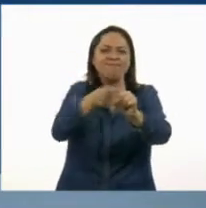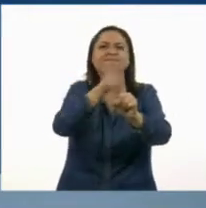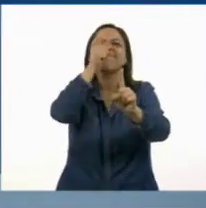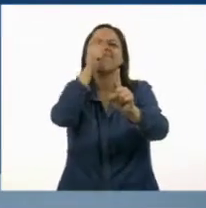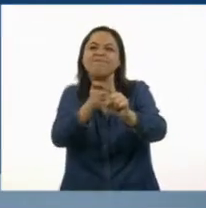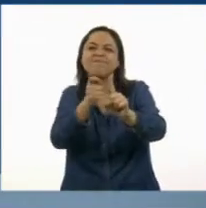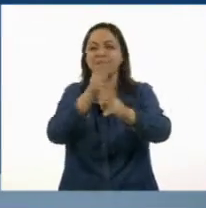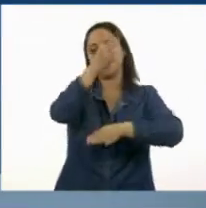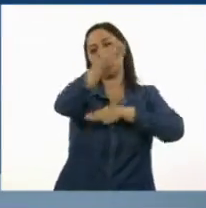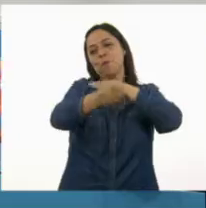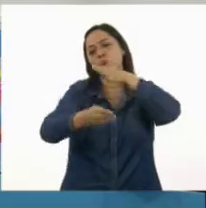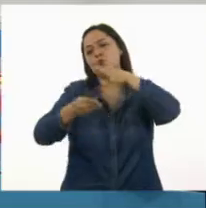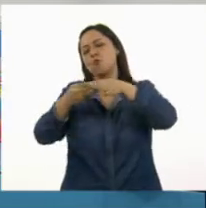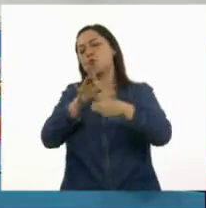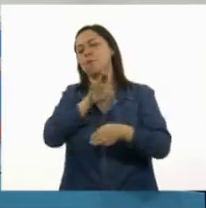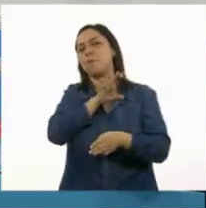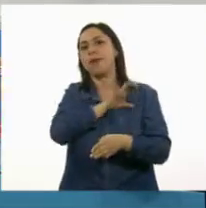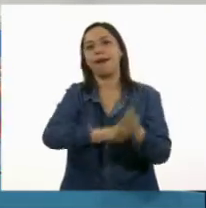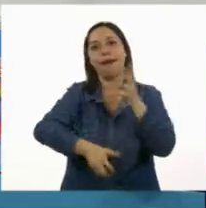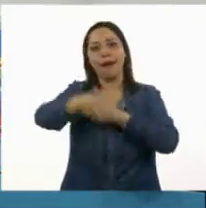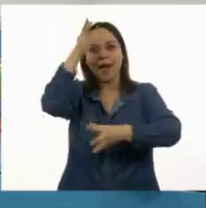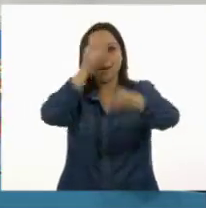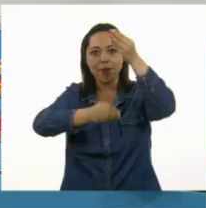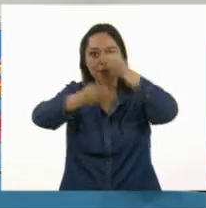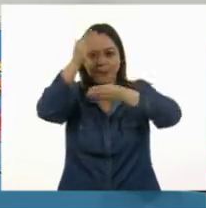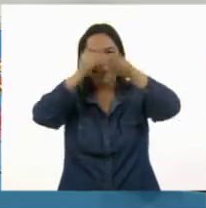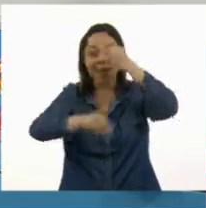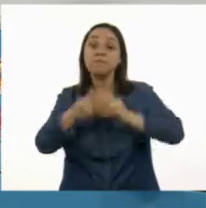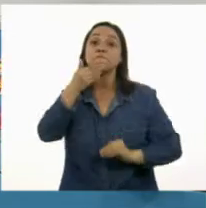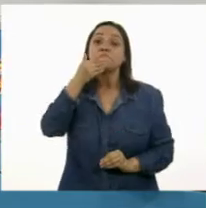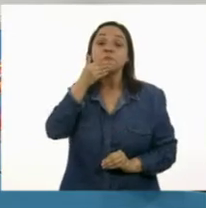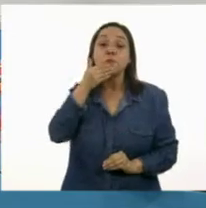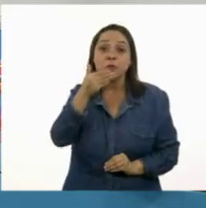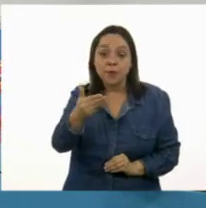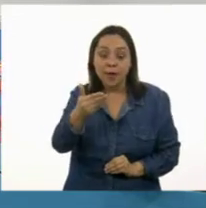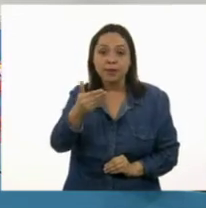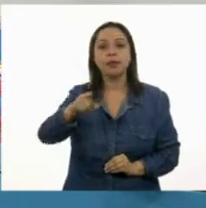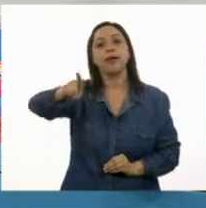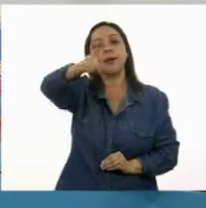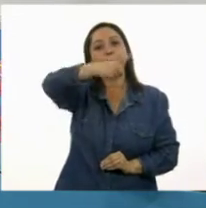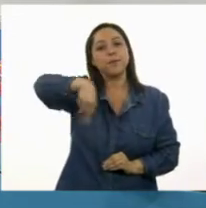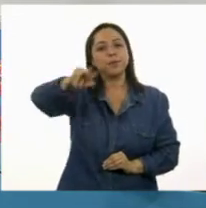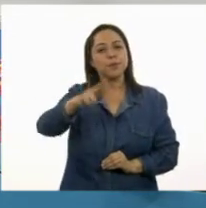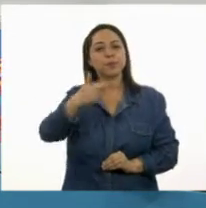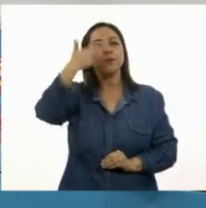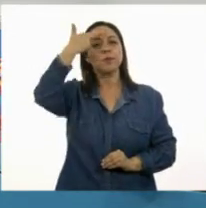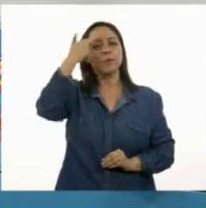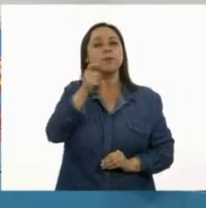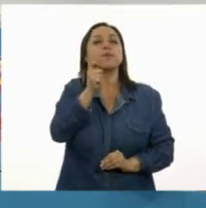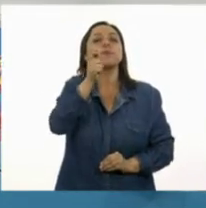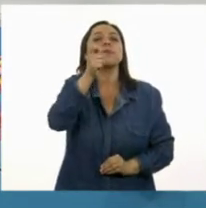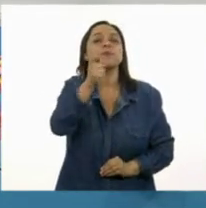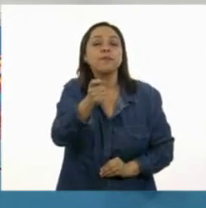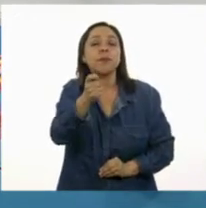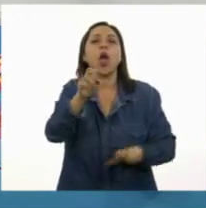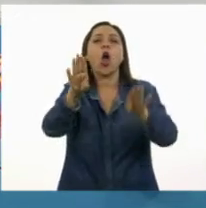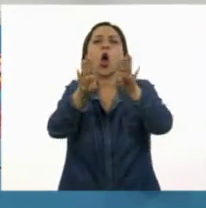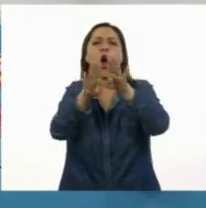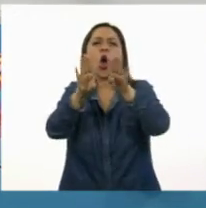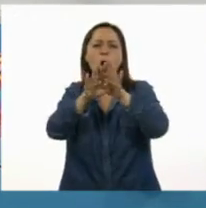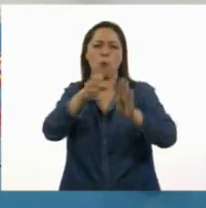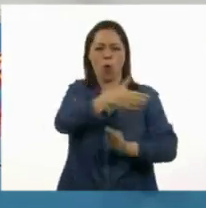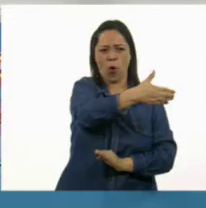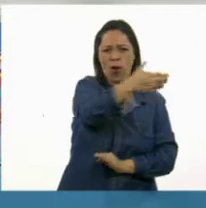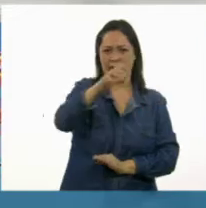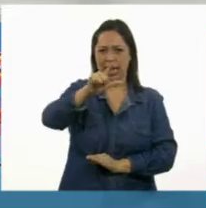nuestro planeta. Bien, muy bien. Quiero que recordemos la distribución de las zonas climáticas en el